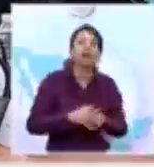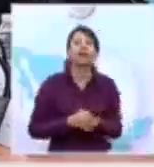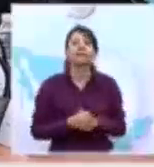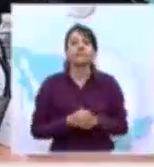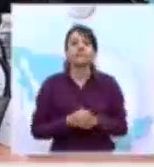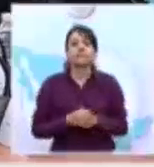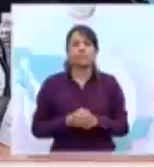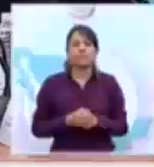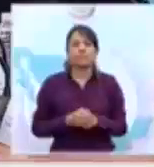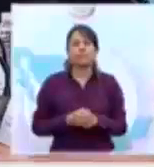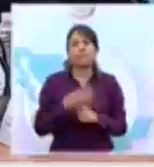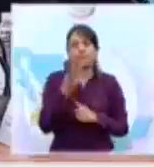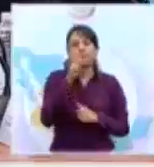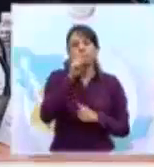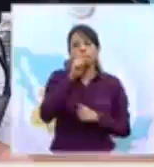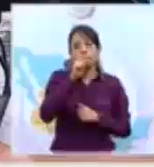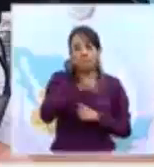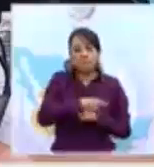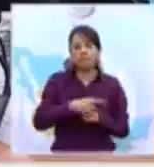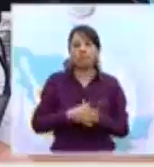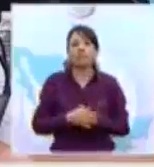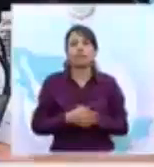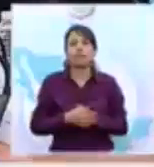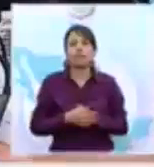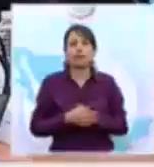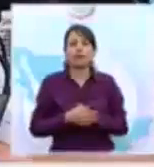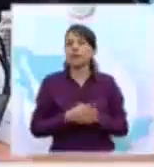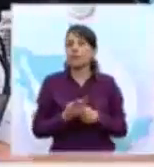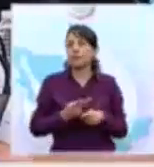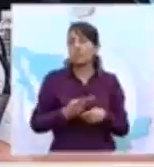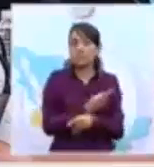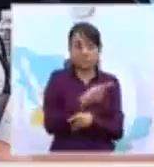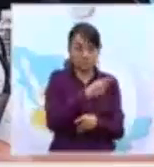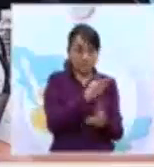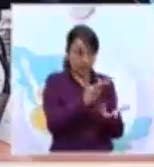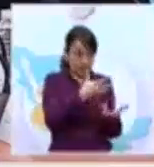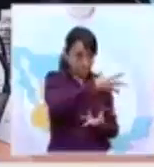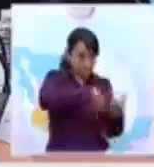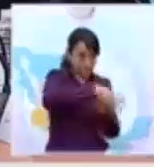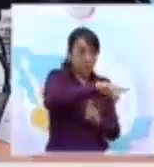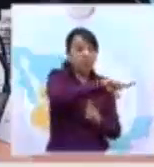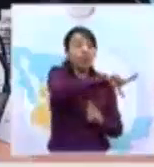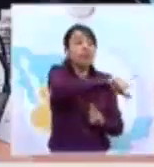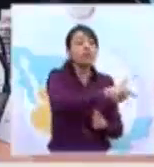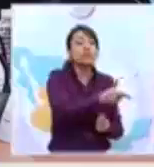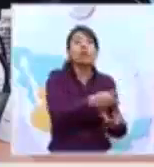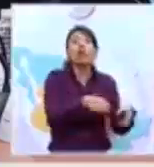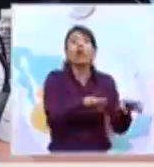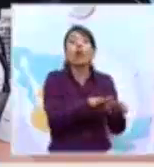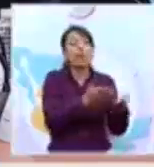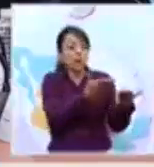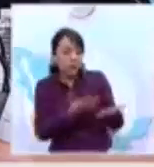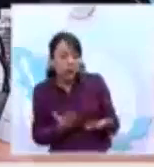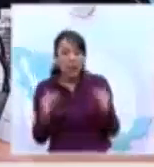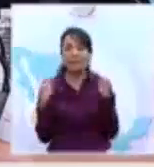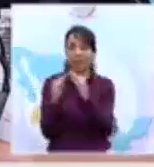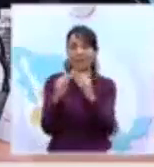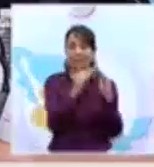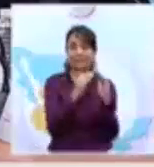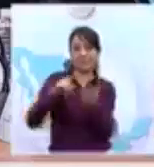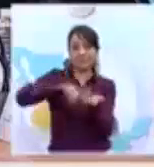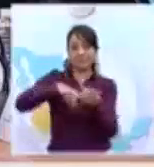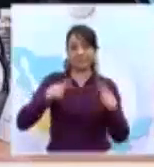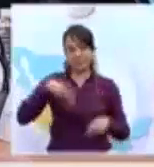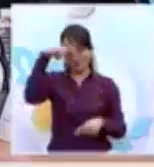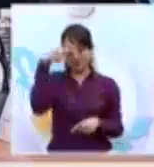que comercializa y el destinatario, lo que llega precisamente a cada casa, a cada hogar de los mexicanos, en qué calidad llega precisamente, y también